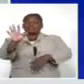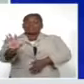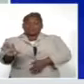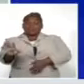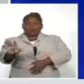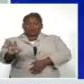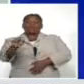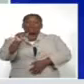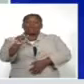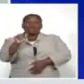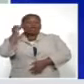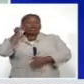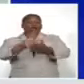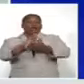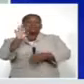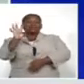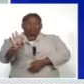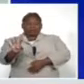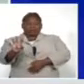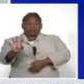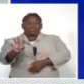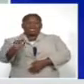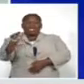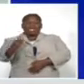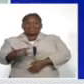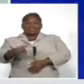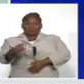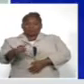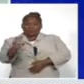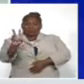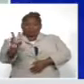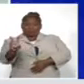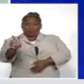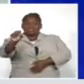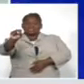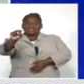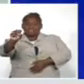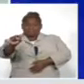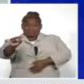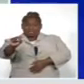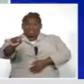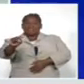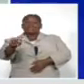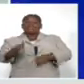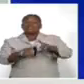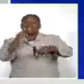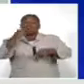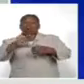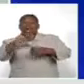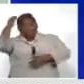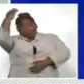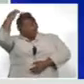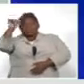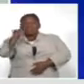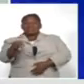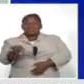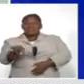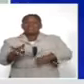4, Jatibonico 2, y La Sierpe, Tahuasco y Yaguajay con 1 cada